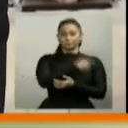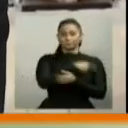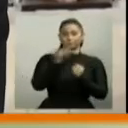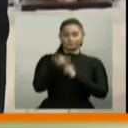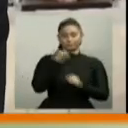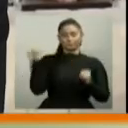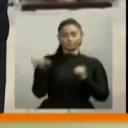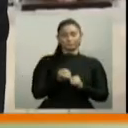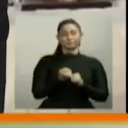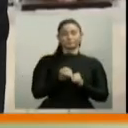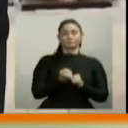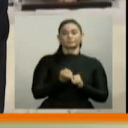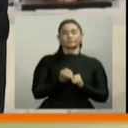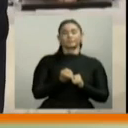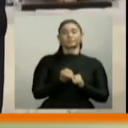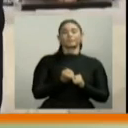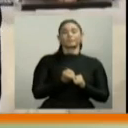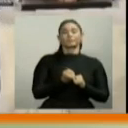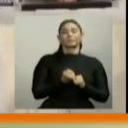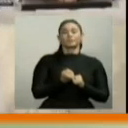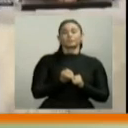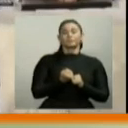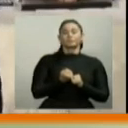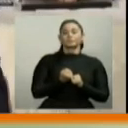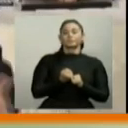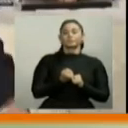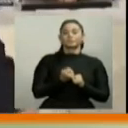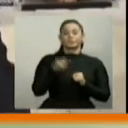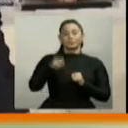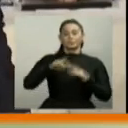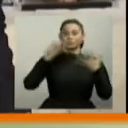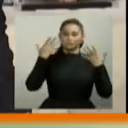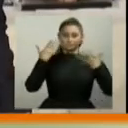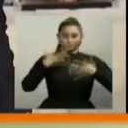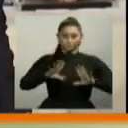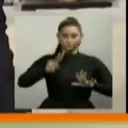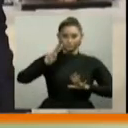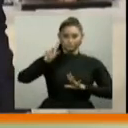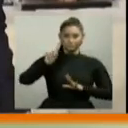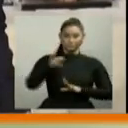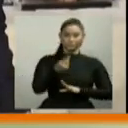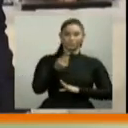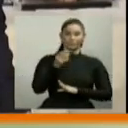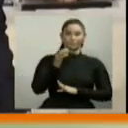de posterior a las dos vacunas que usted se colocó,